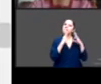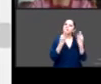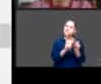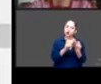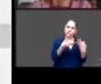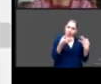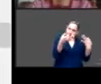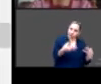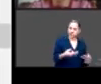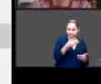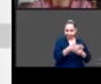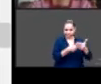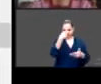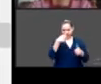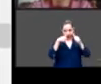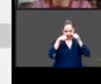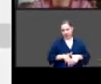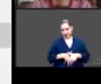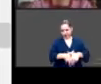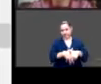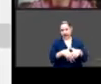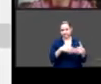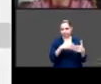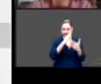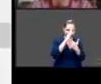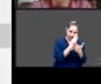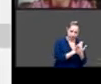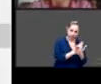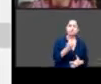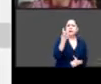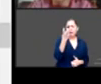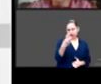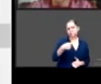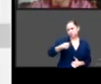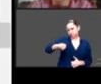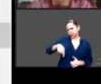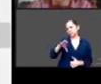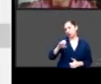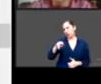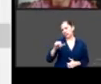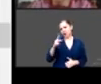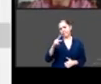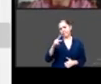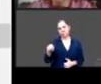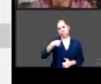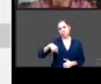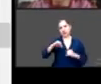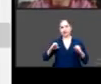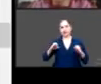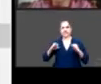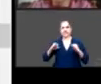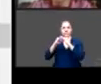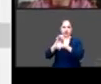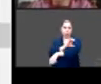en esta reducción del embarazo entonces se está ya trabajando en ello el CONAPO como institución coordinadora estamos ya trabajando